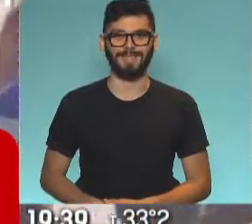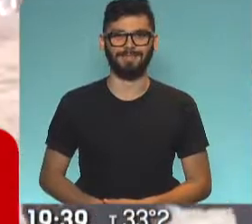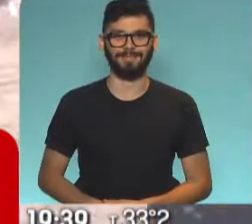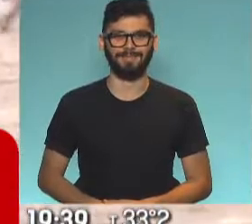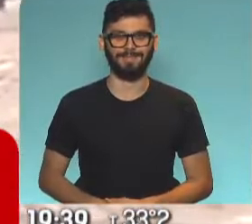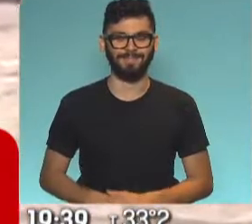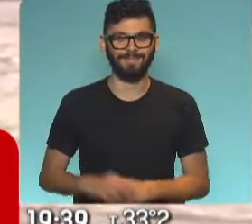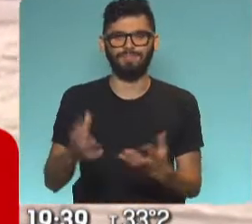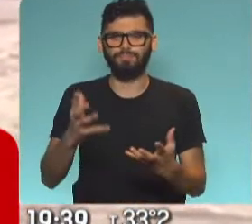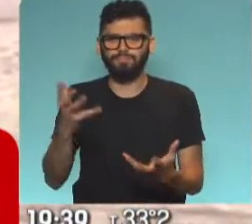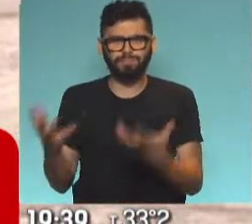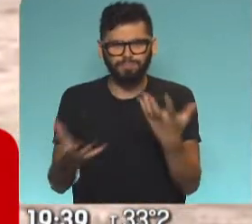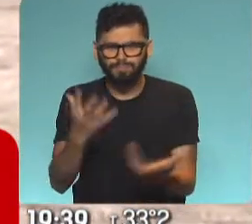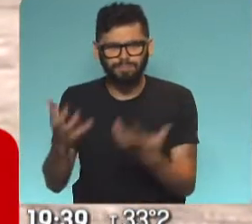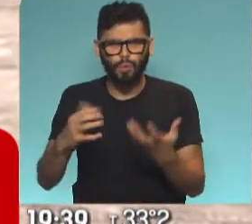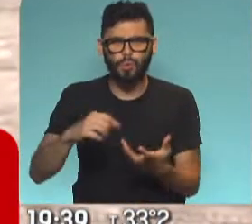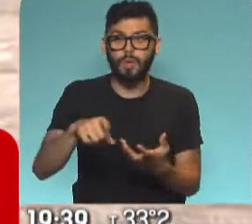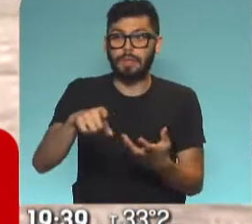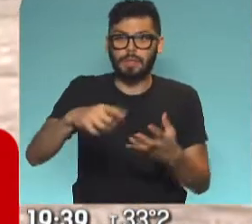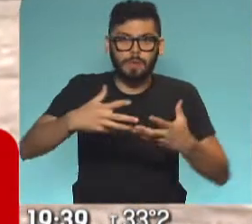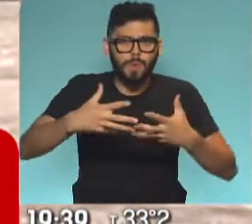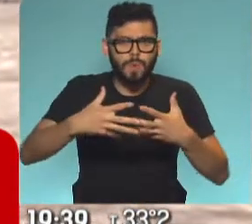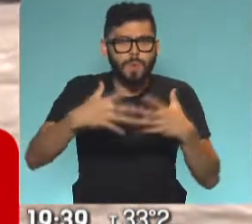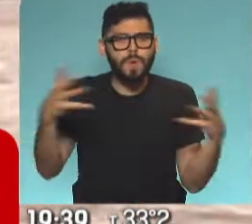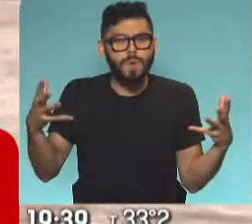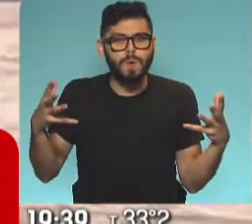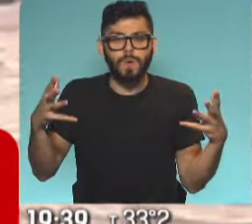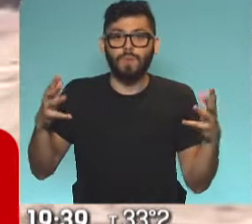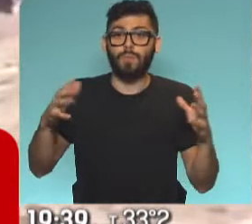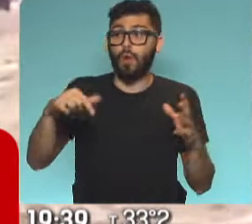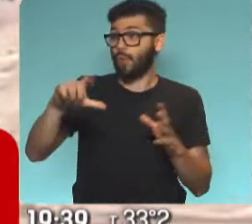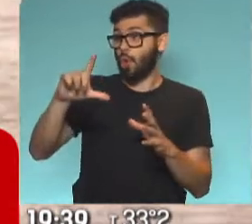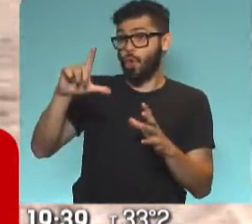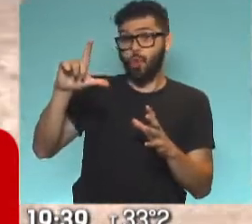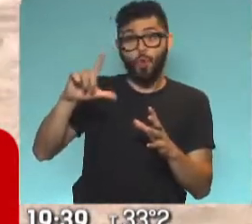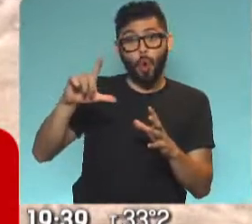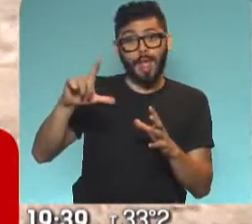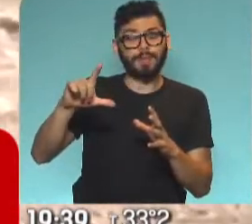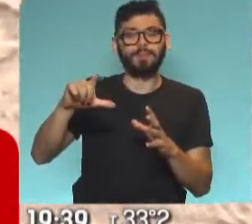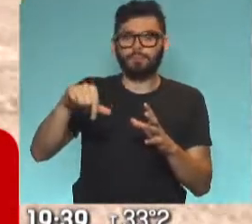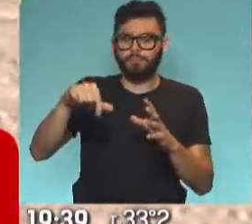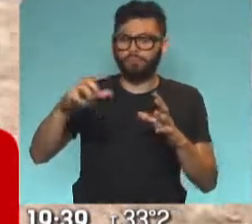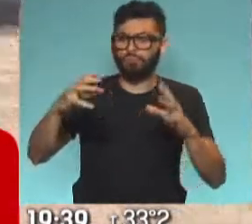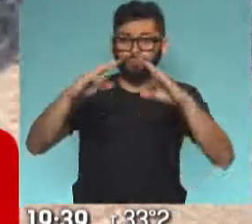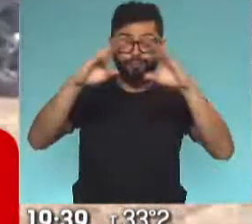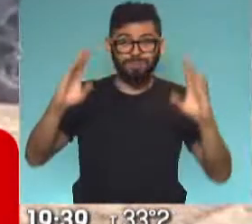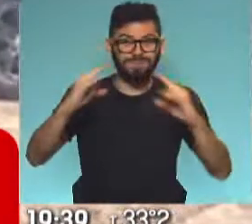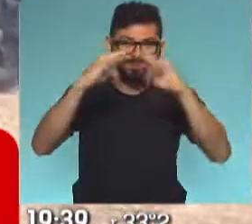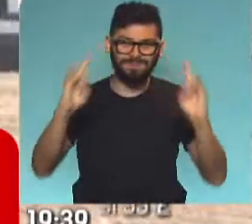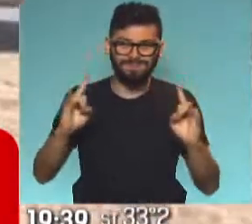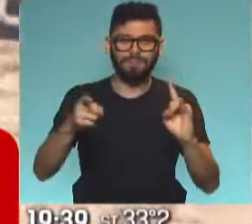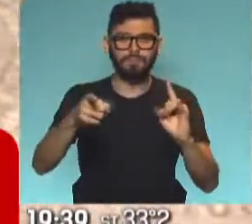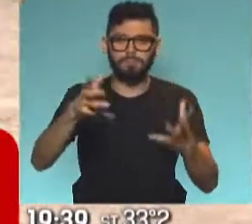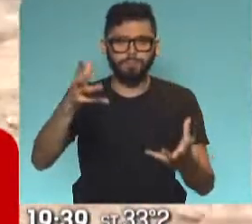Un incendio de proporciones considerables destruyó este lunes el parador Watson. Reiteramos lo que veníamos